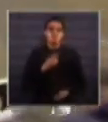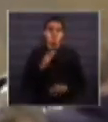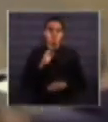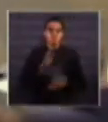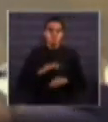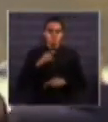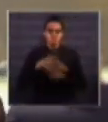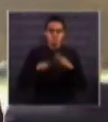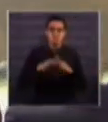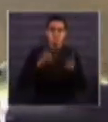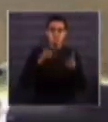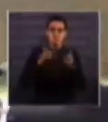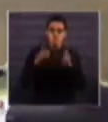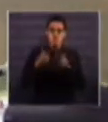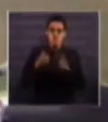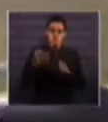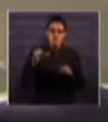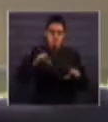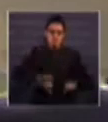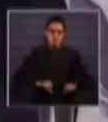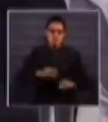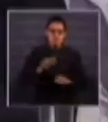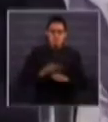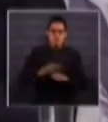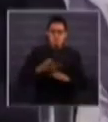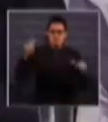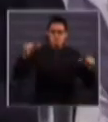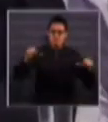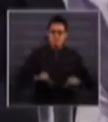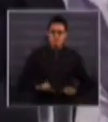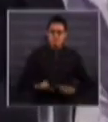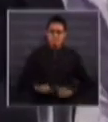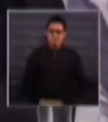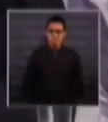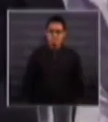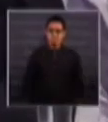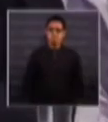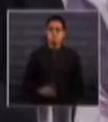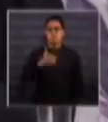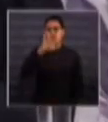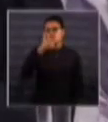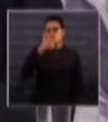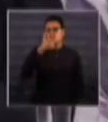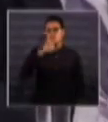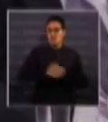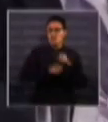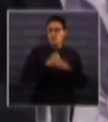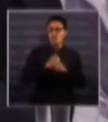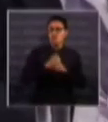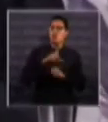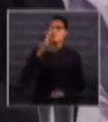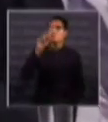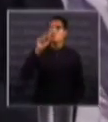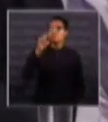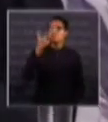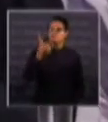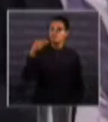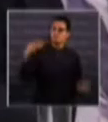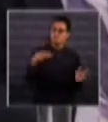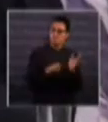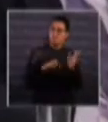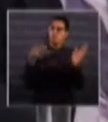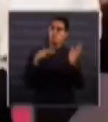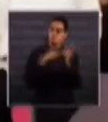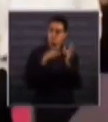Después vino el panel de expertos. El panel de expertos. Que es conformado, bueno, por Rocío Navejas de la Universidad